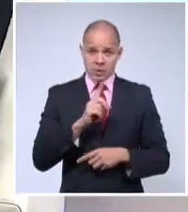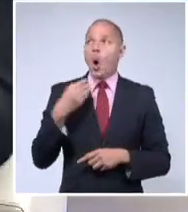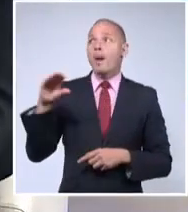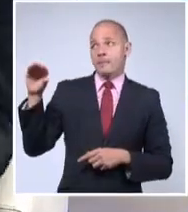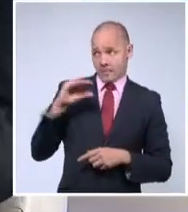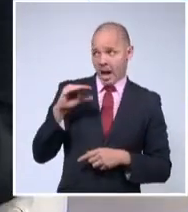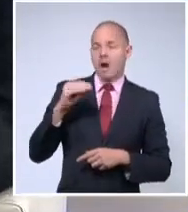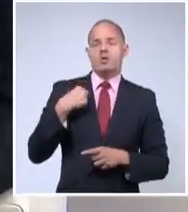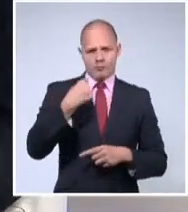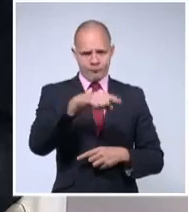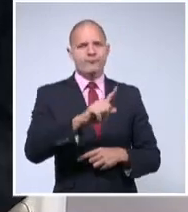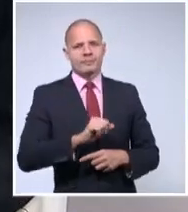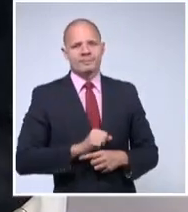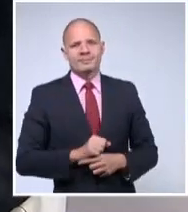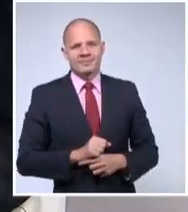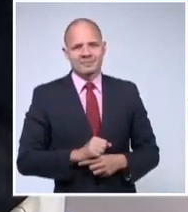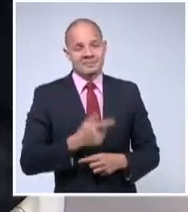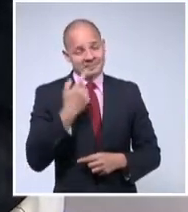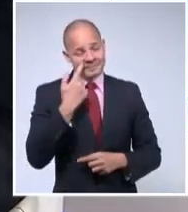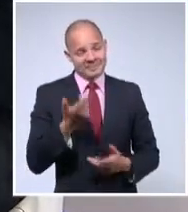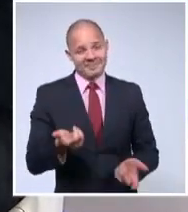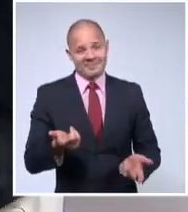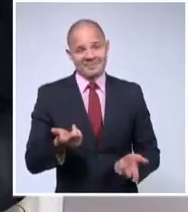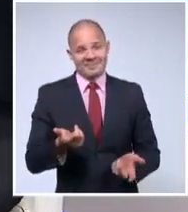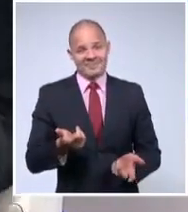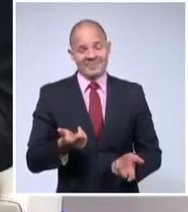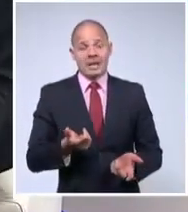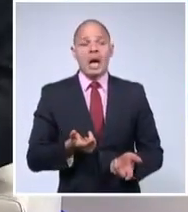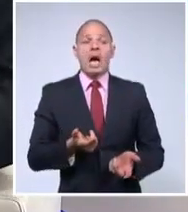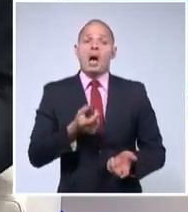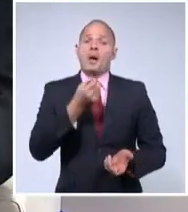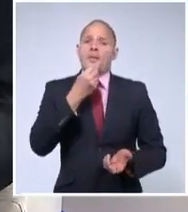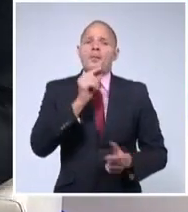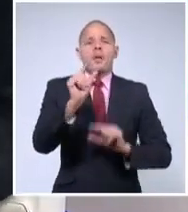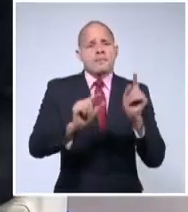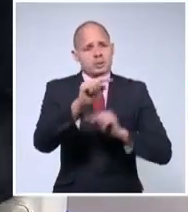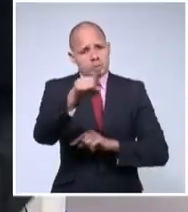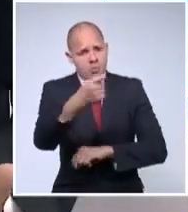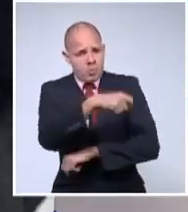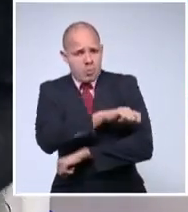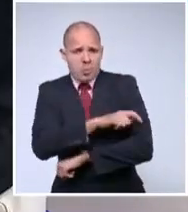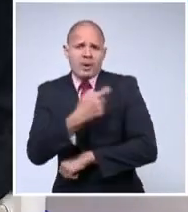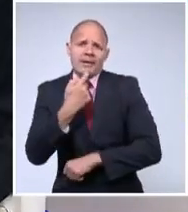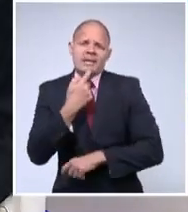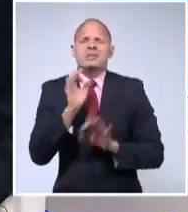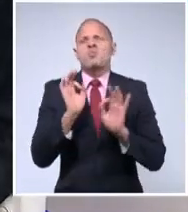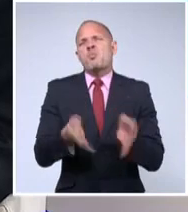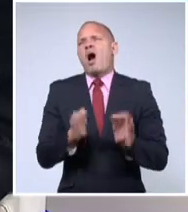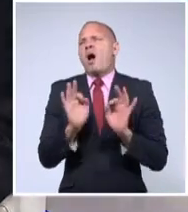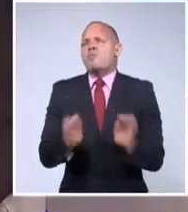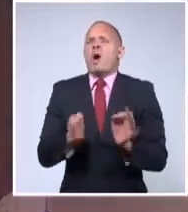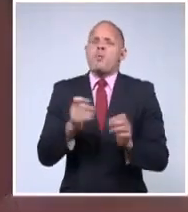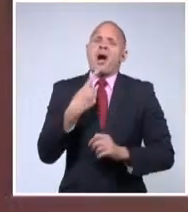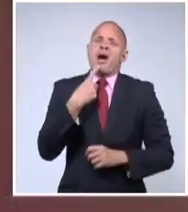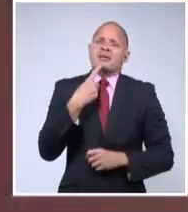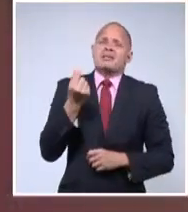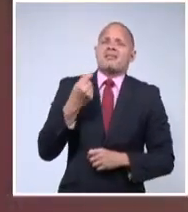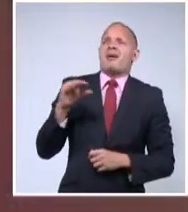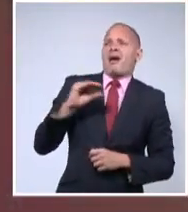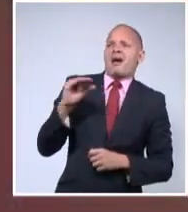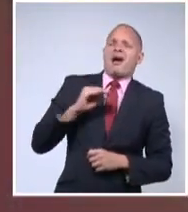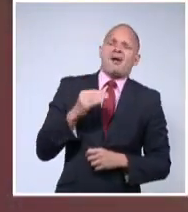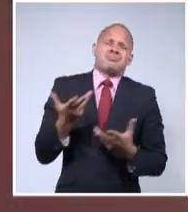discurso repetido de que hay dinero detrás de un acto, están con la misma canción, ¿cómo es eso que van a ofrecer dinero? Miren,